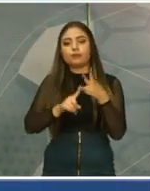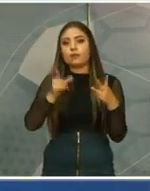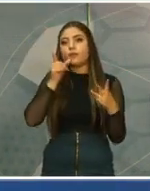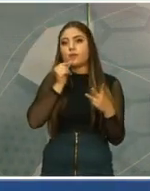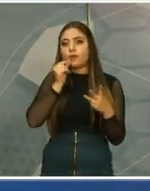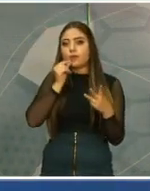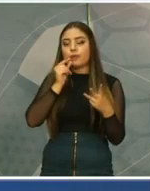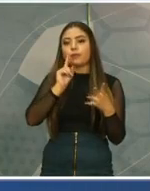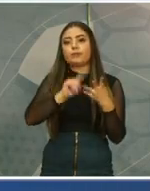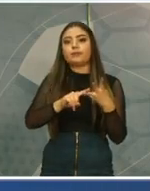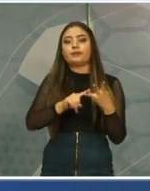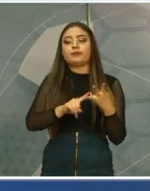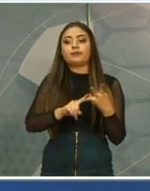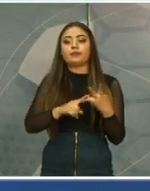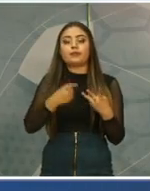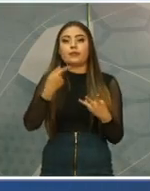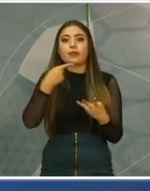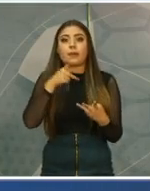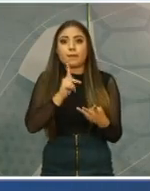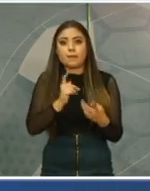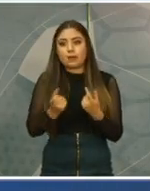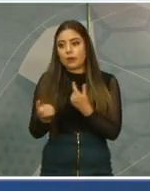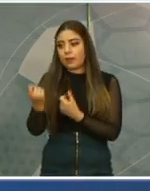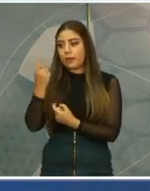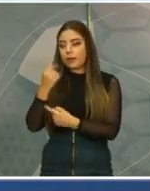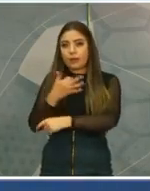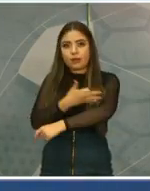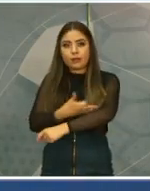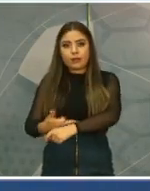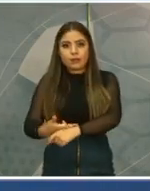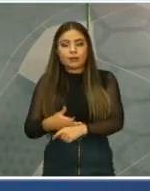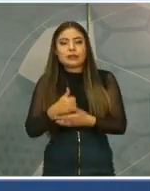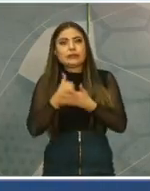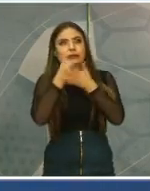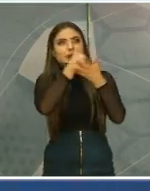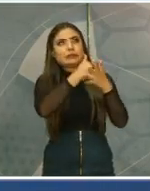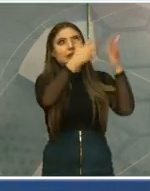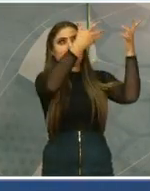embargo, los familiares y oficiales lograron que bajara sin arriesgar su vida.